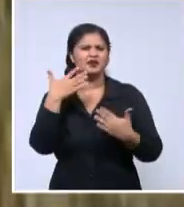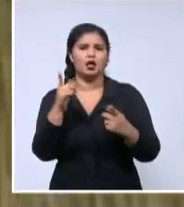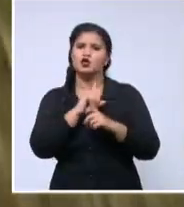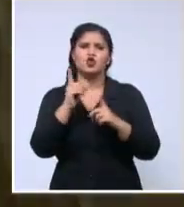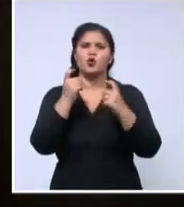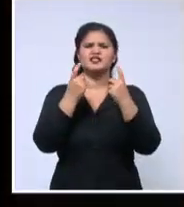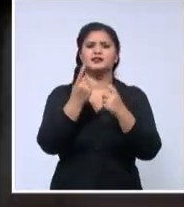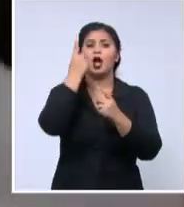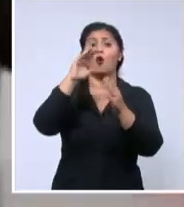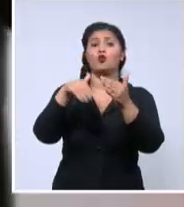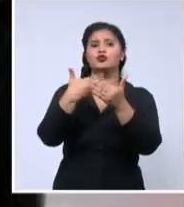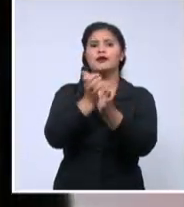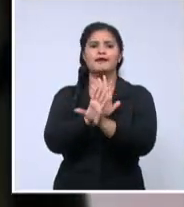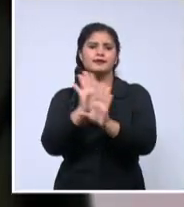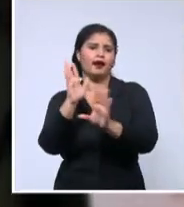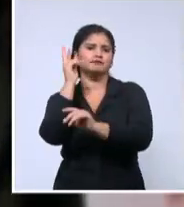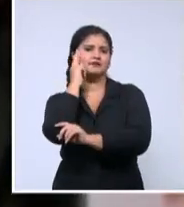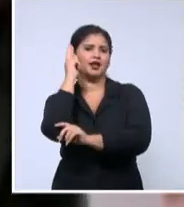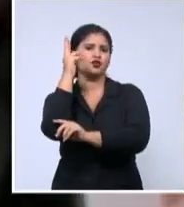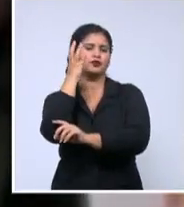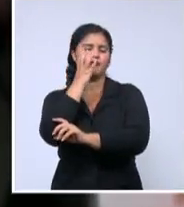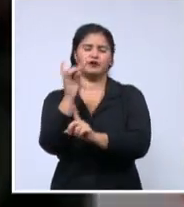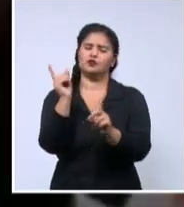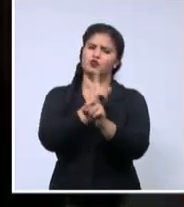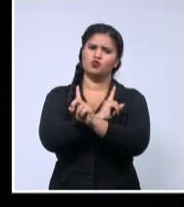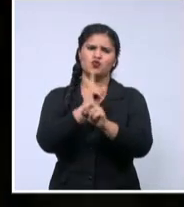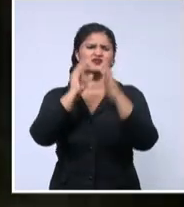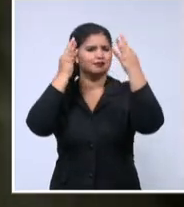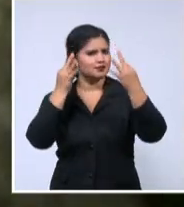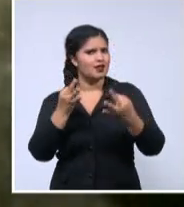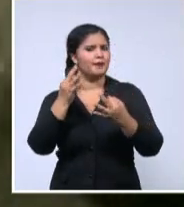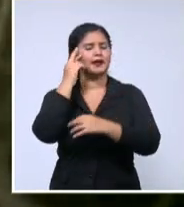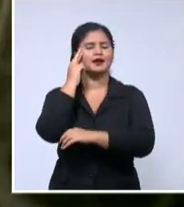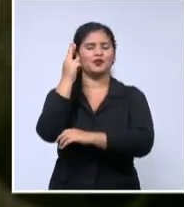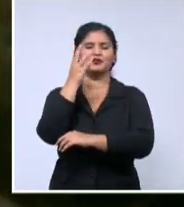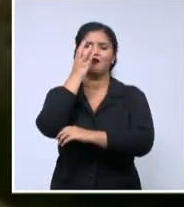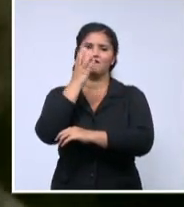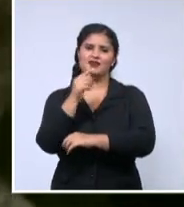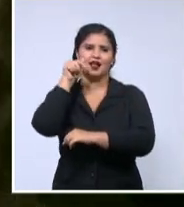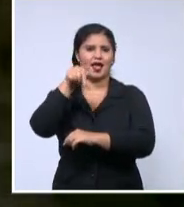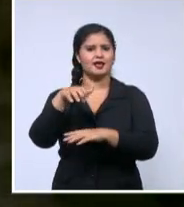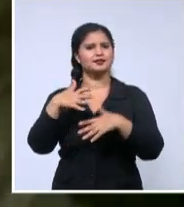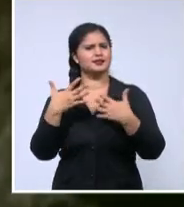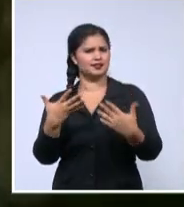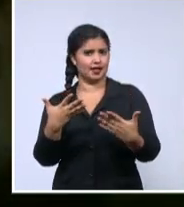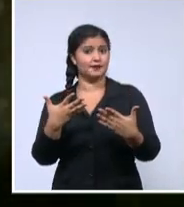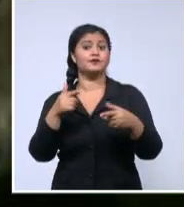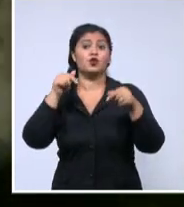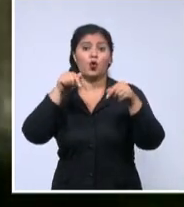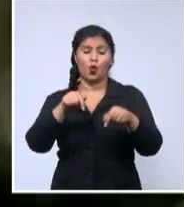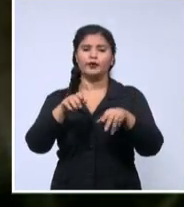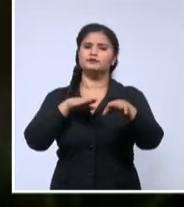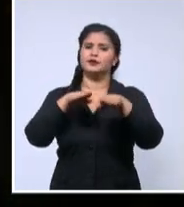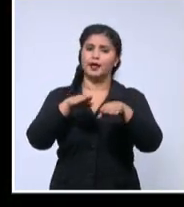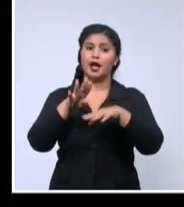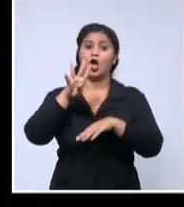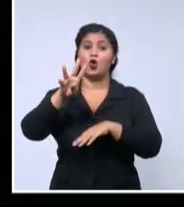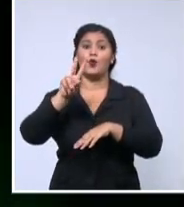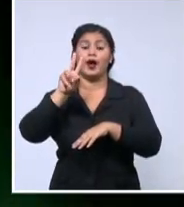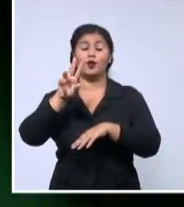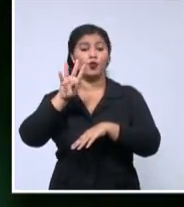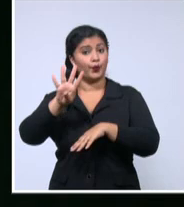calendario para tener presente cada lección aprendida junto a Fidel. Y es con esas motivaciones que hoy prepara la 45 edición del Seminario